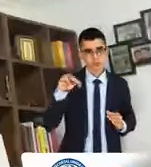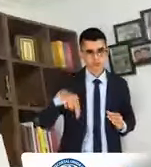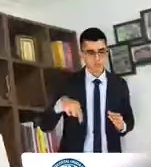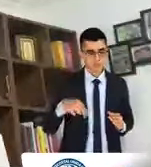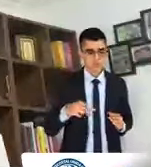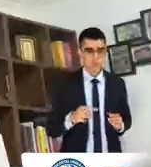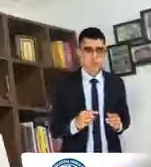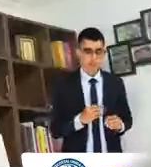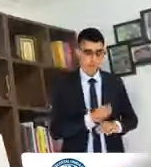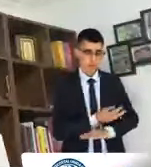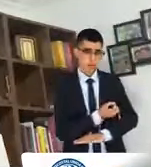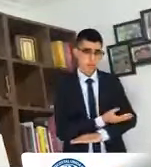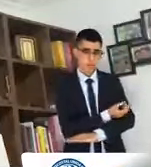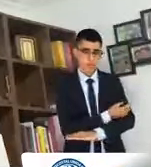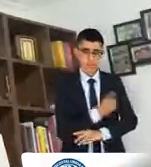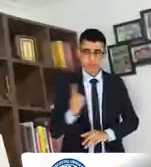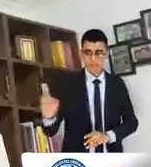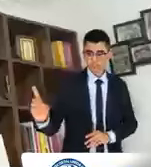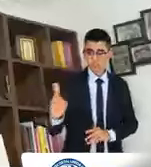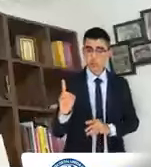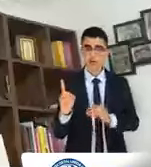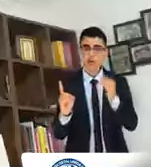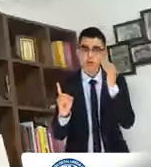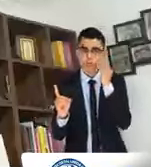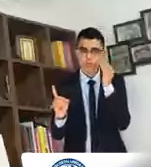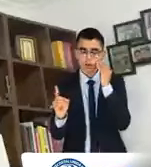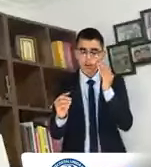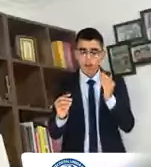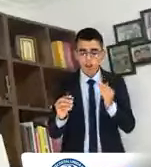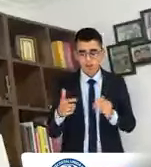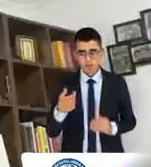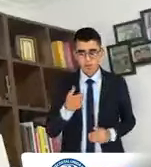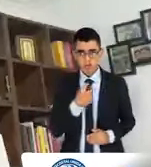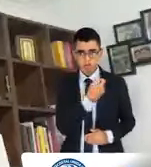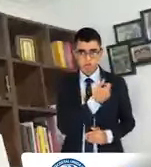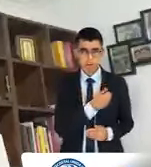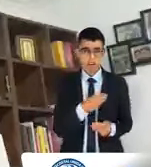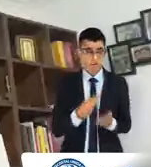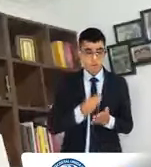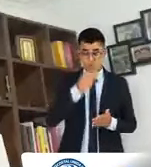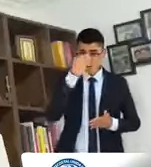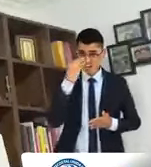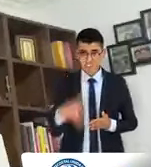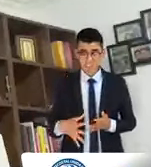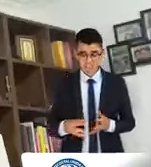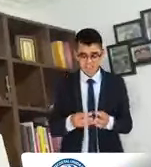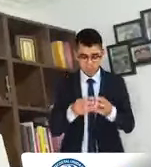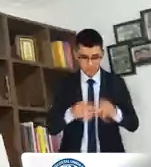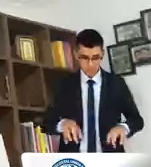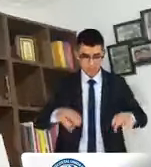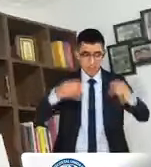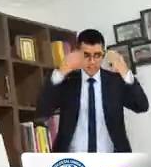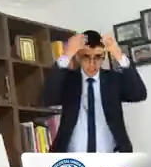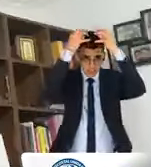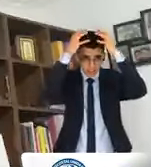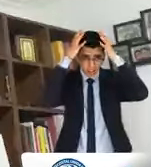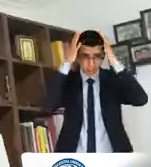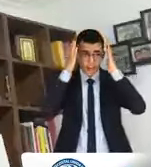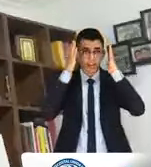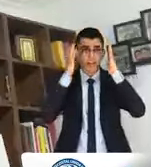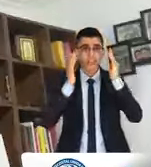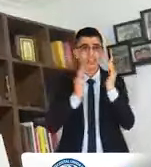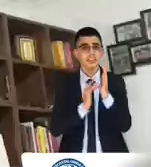con un vaso de alabastro de perfume de gran precio y lo derramó sobre la cabeza de él, estando